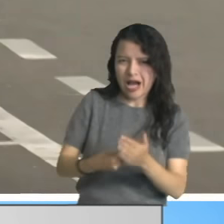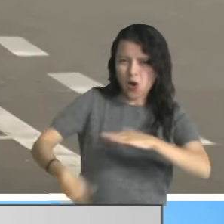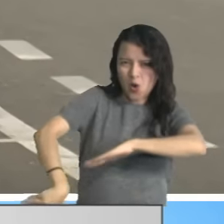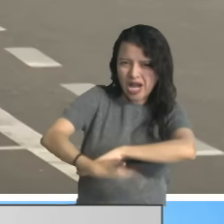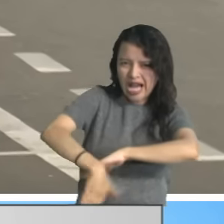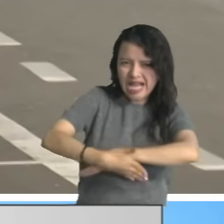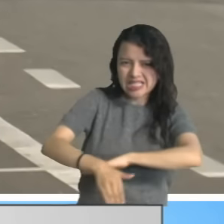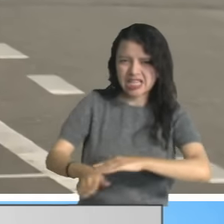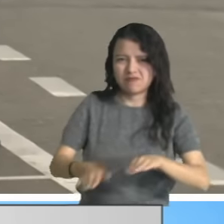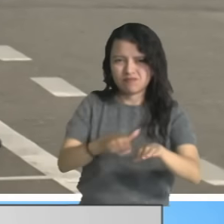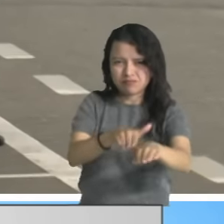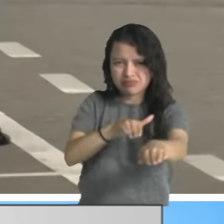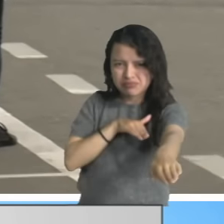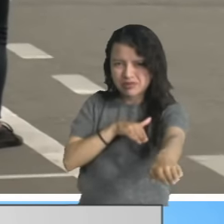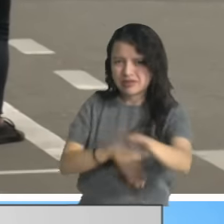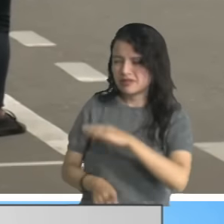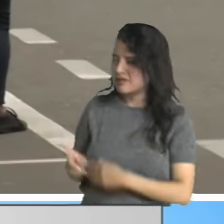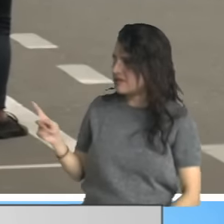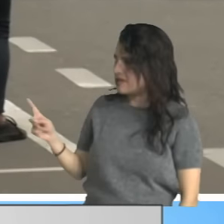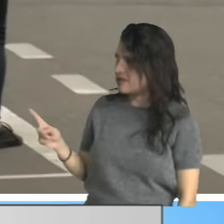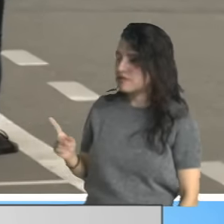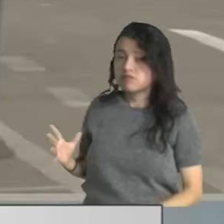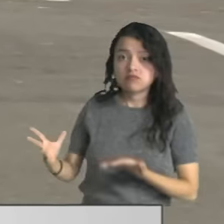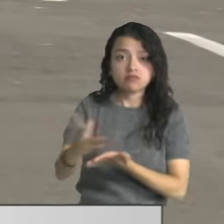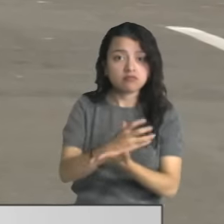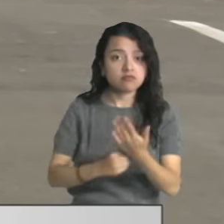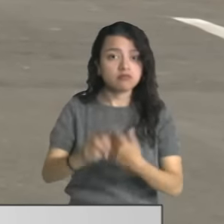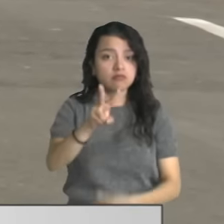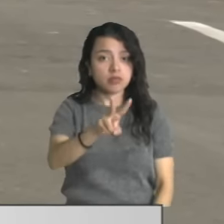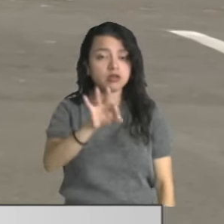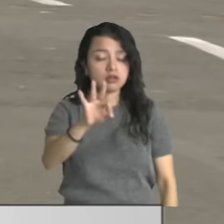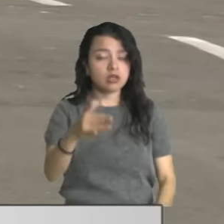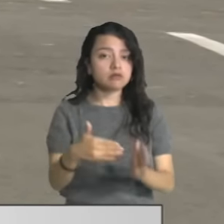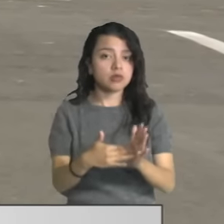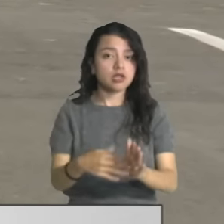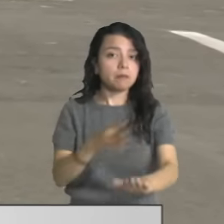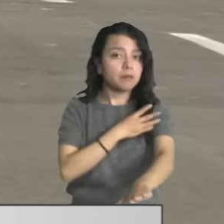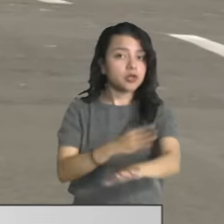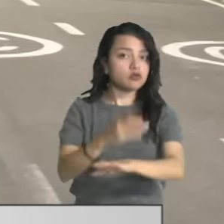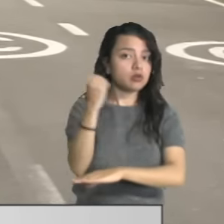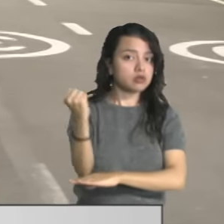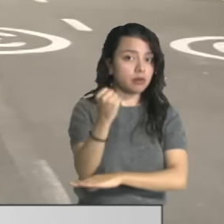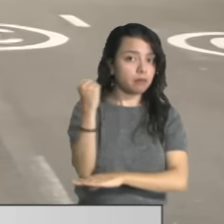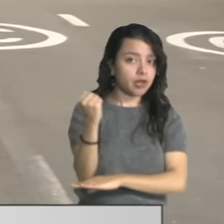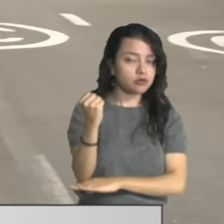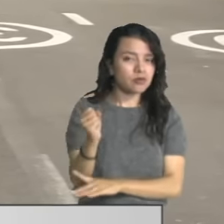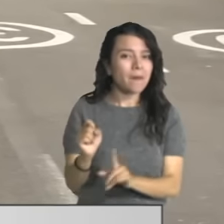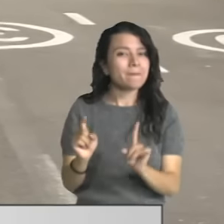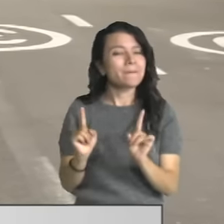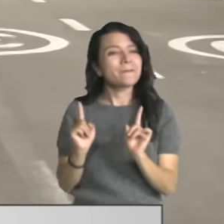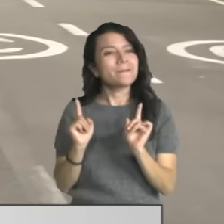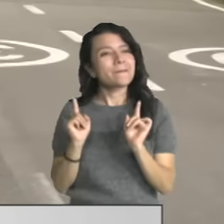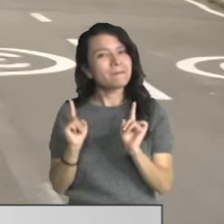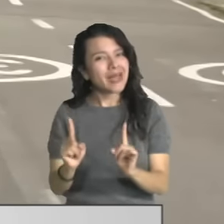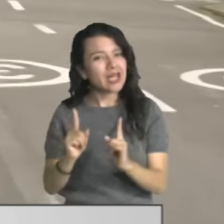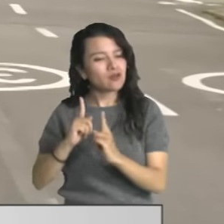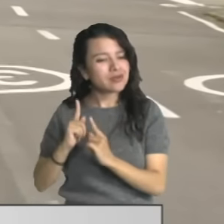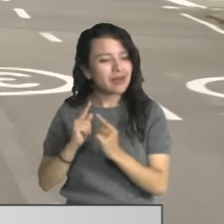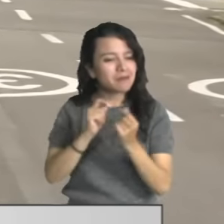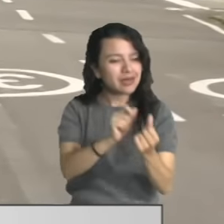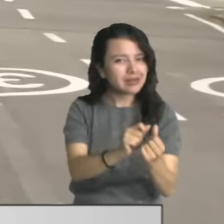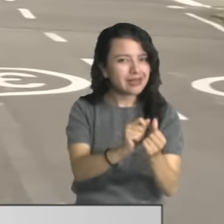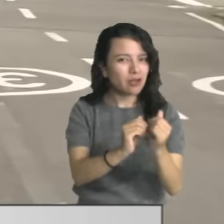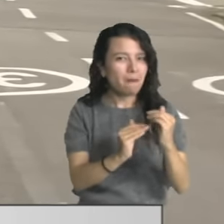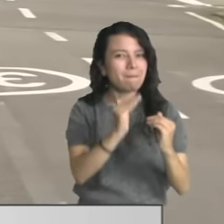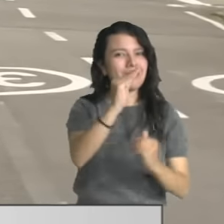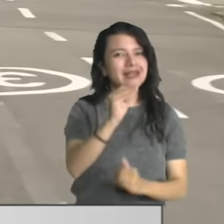de la República. Desde que fue instaurado se han recaudado 23 mil millones de pesos, sin embargo, para su instalación se han invertido más de